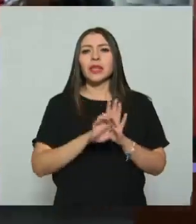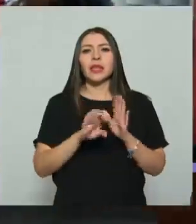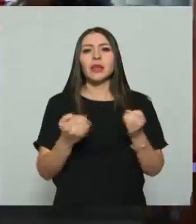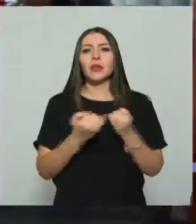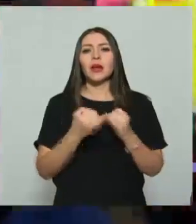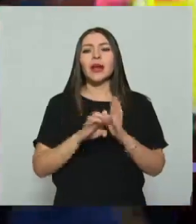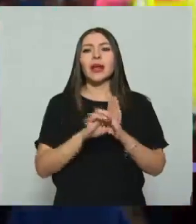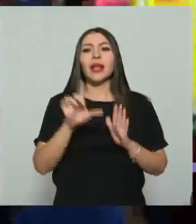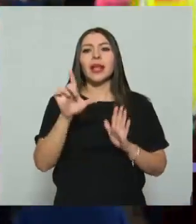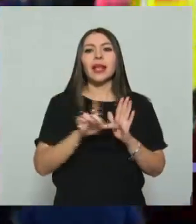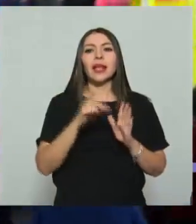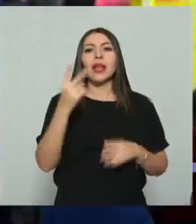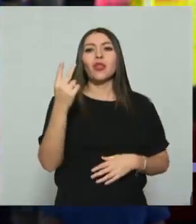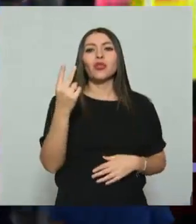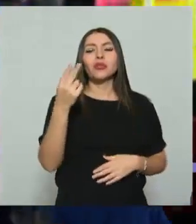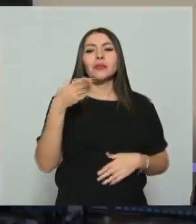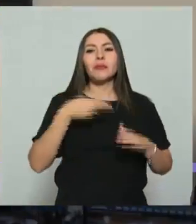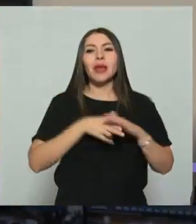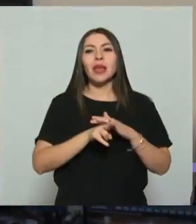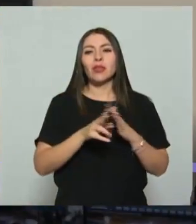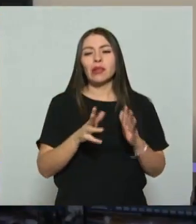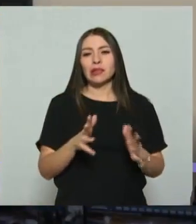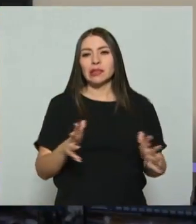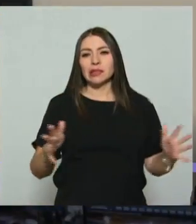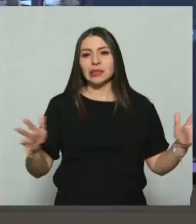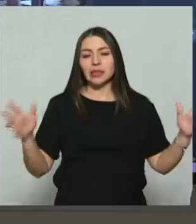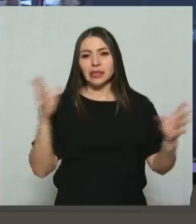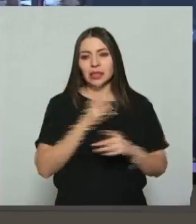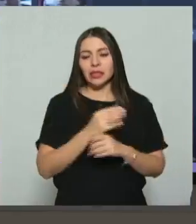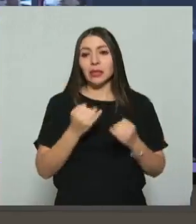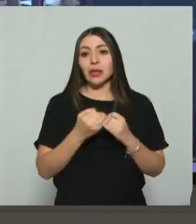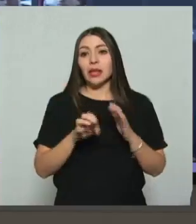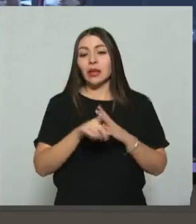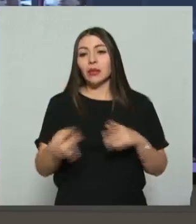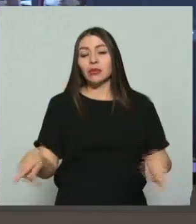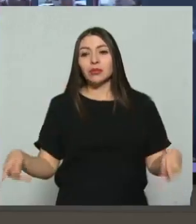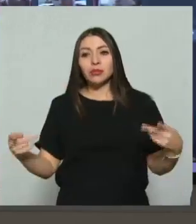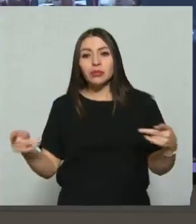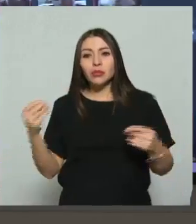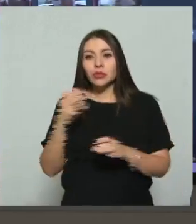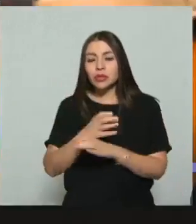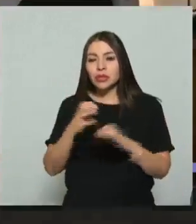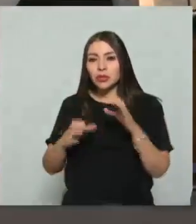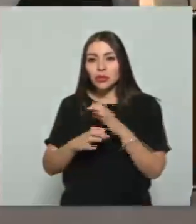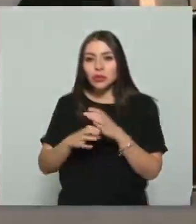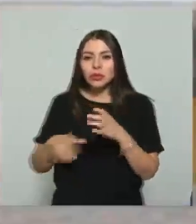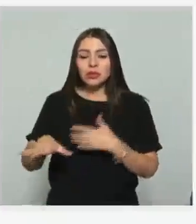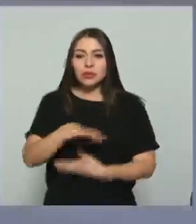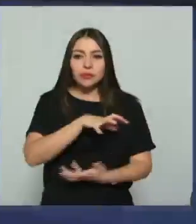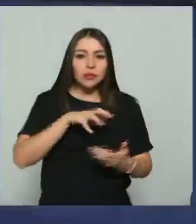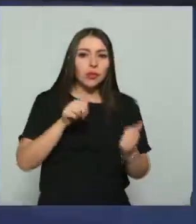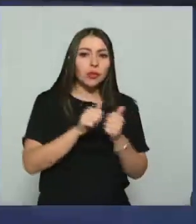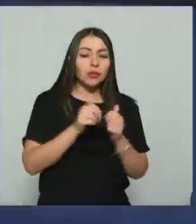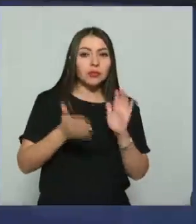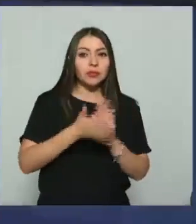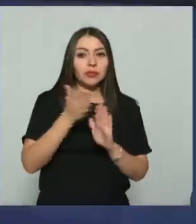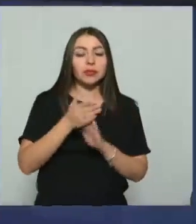metro. Entonces, garantizar la comercialización de lo que ahí se hace con la obra es un